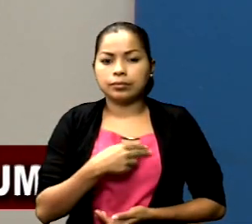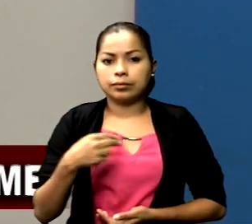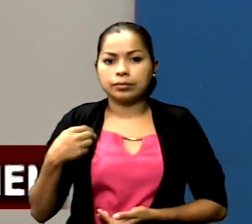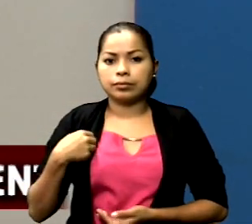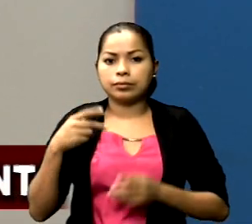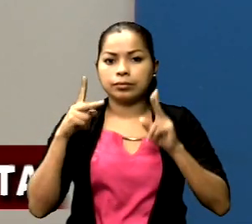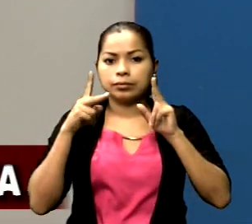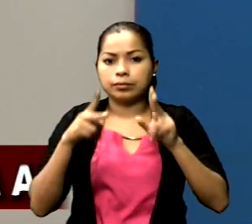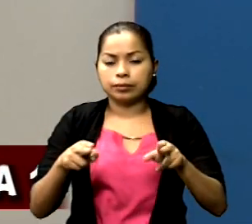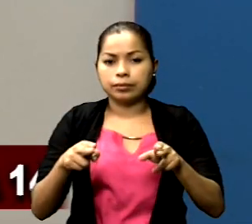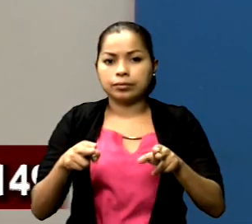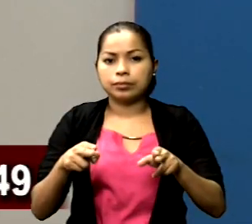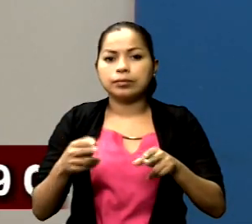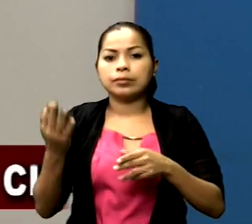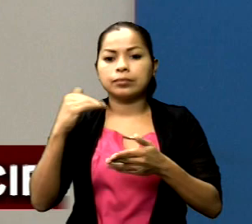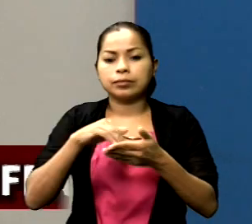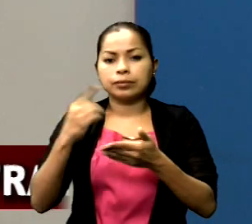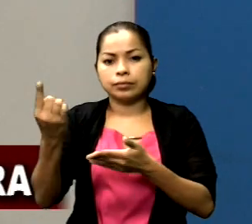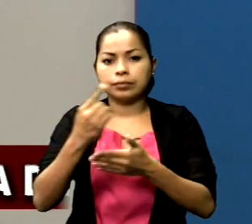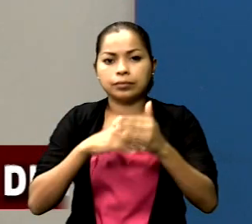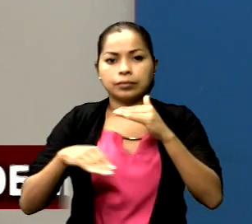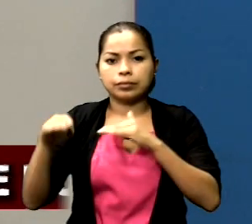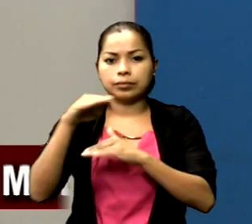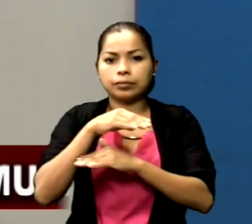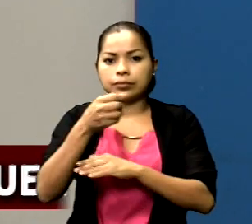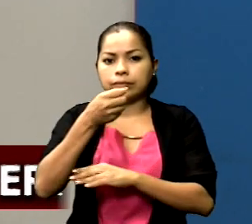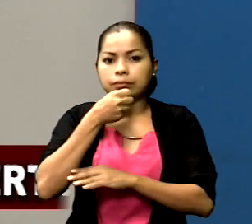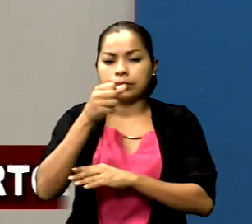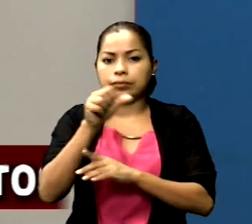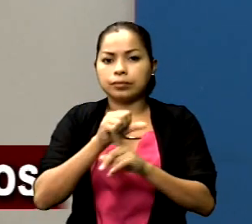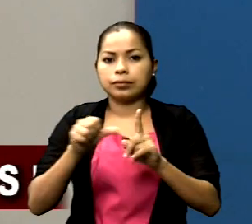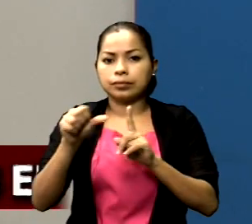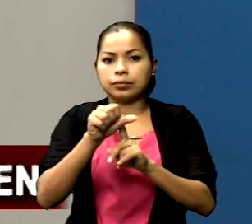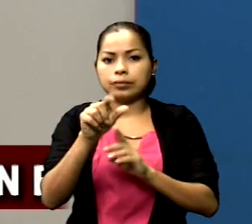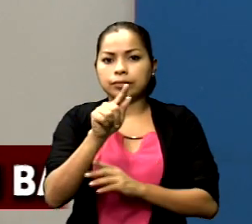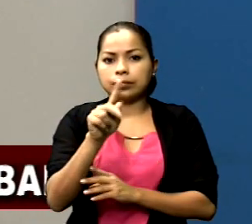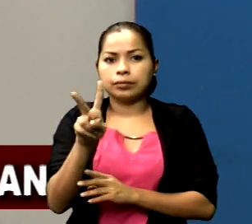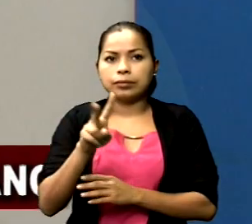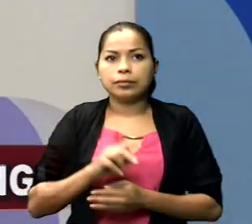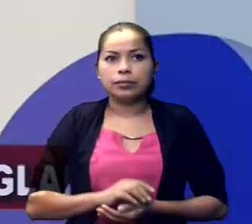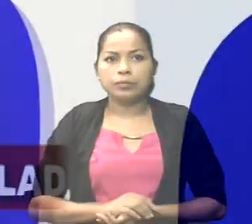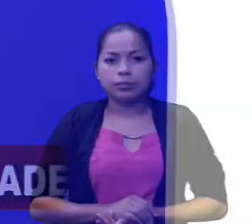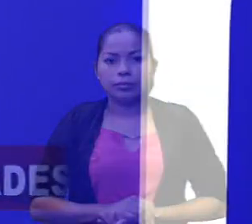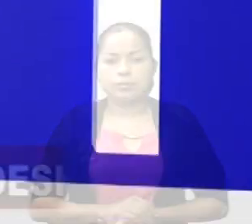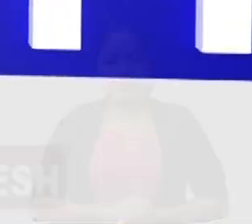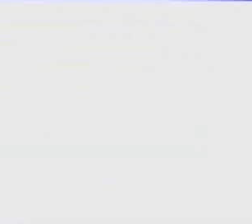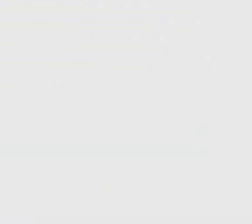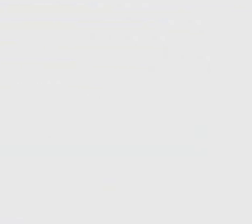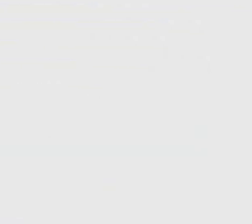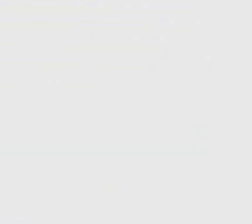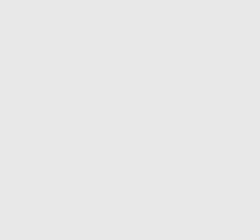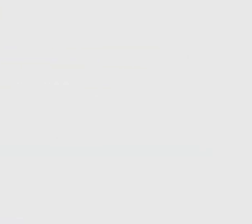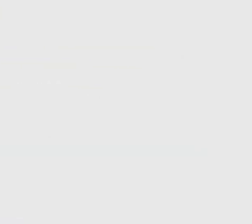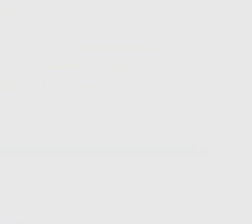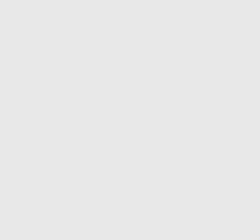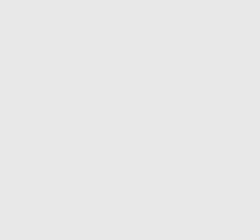Haremos una nueva pausa. Ya regresamos con más de Noticias Asamblea TV.